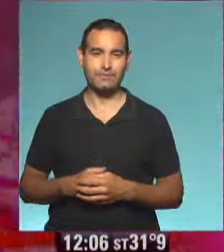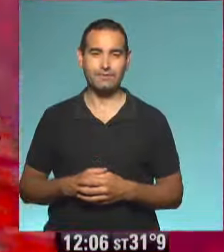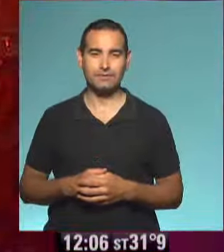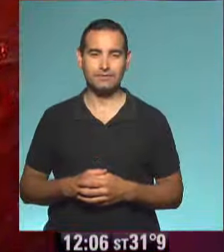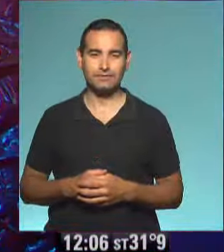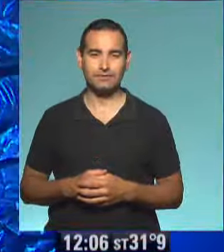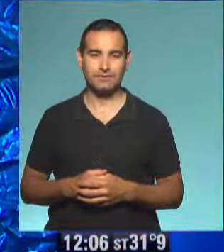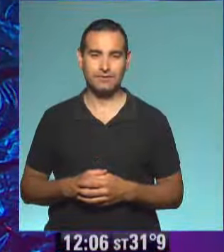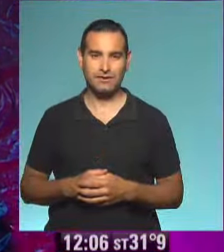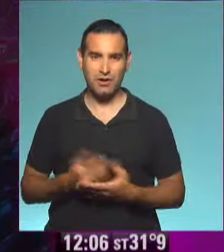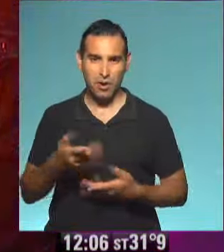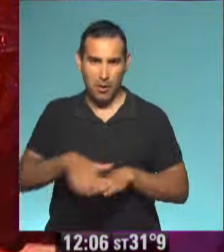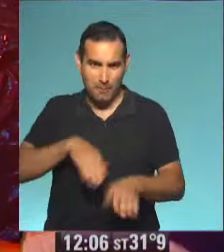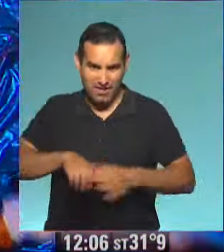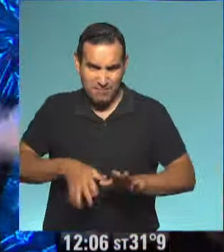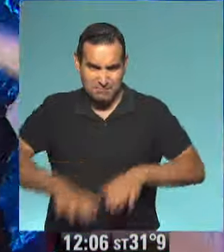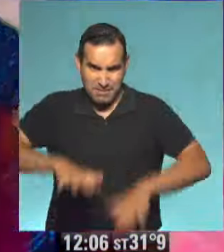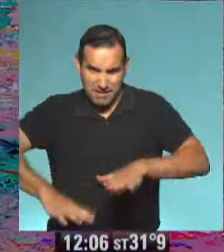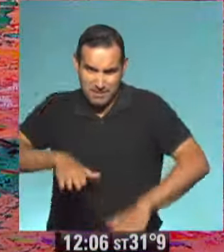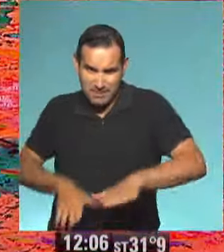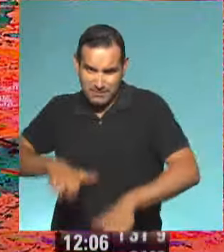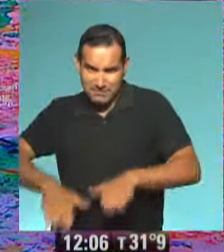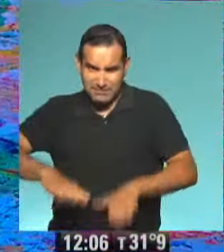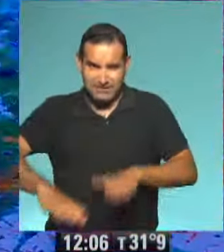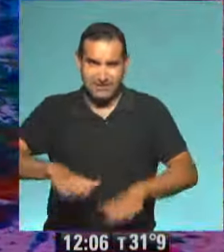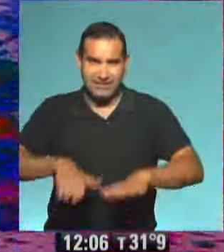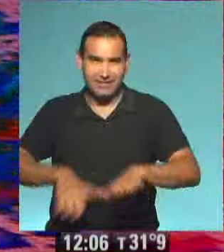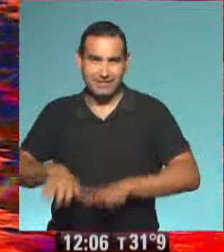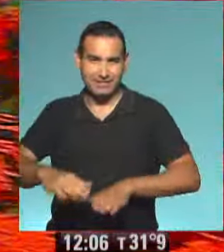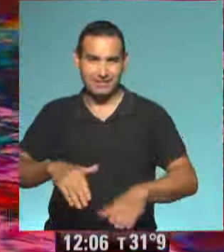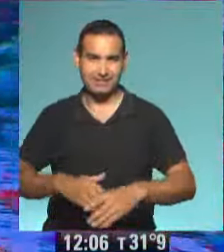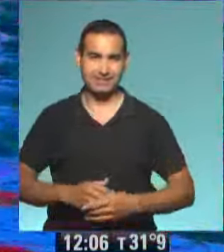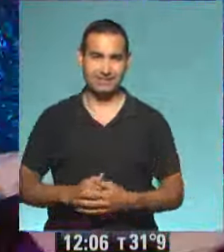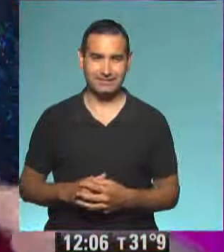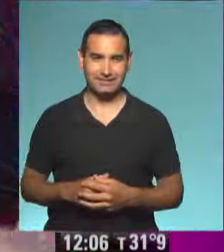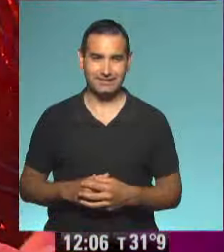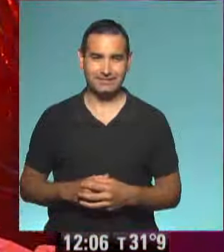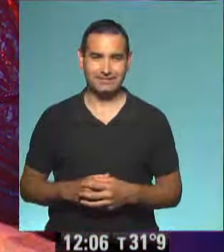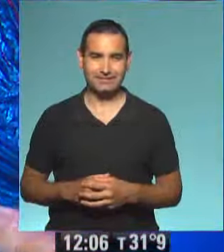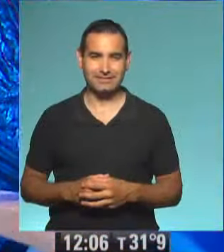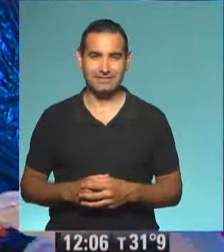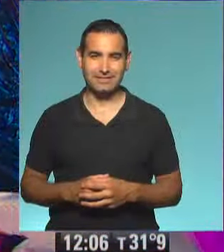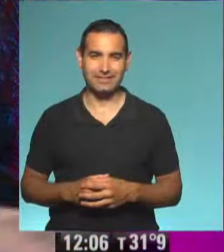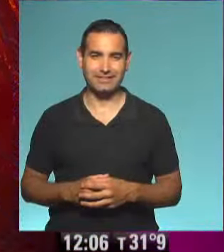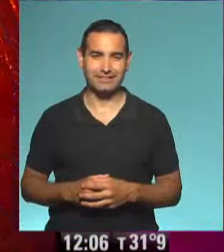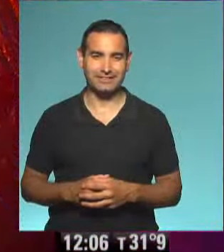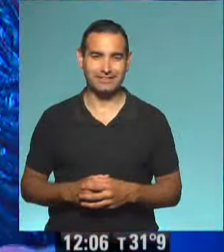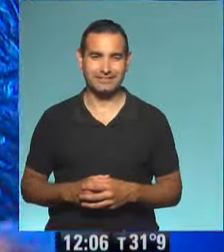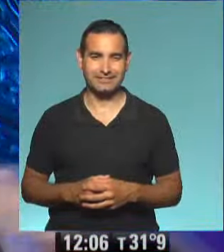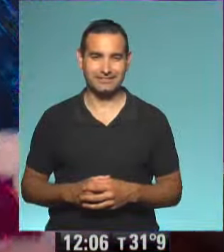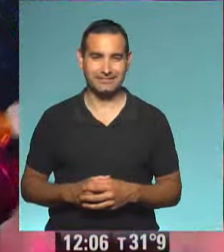Y nos mojamos las patas también. ¡Sí, bueno! ¡Wow!